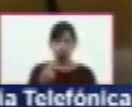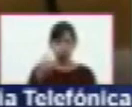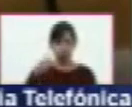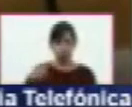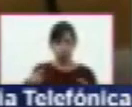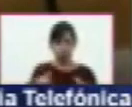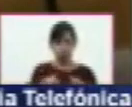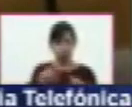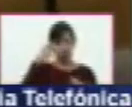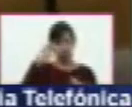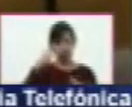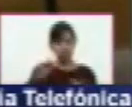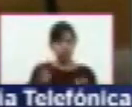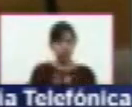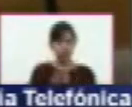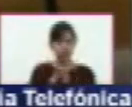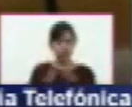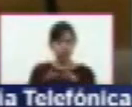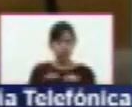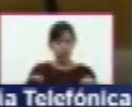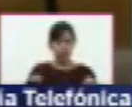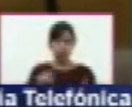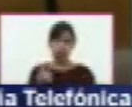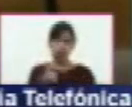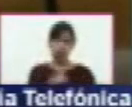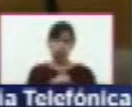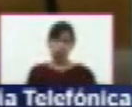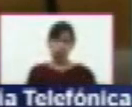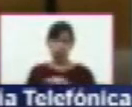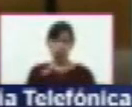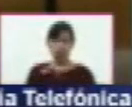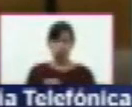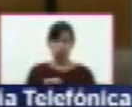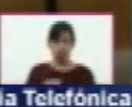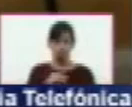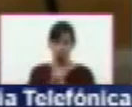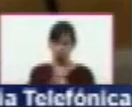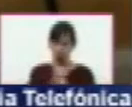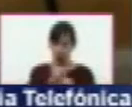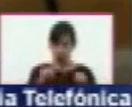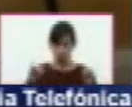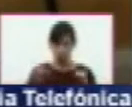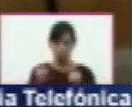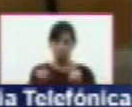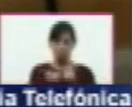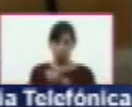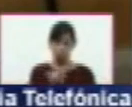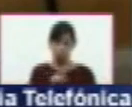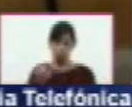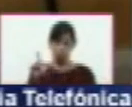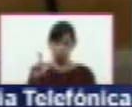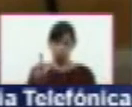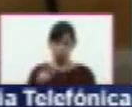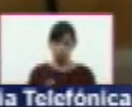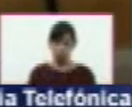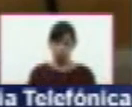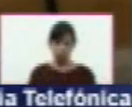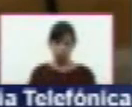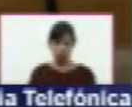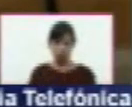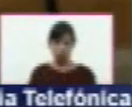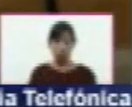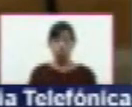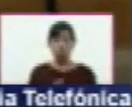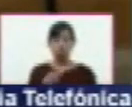inmediato. Hubo ahí una falla operativa o administrativa por la cual no se le entregó a